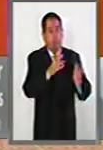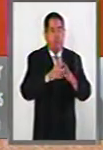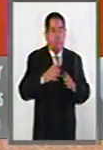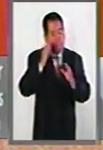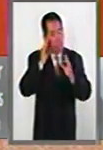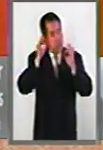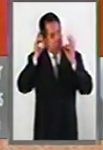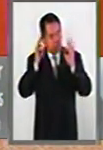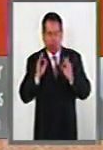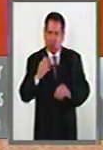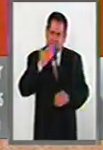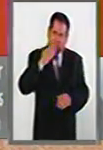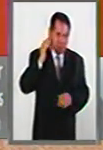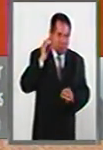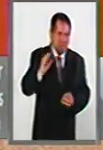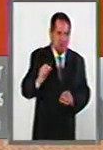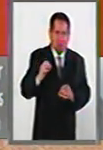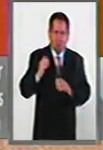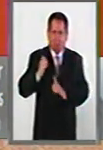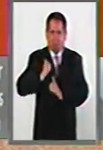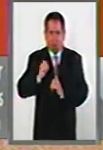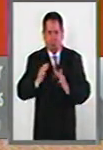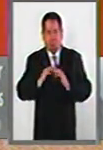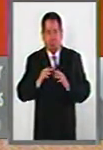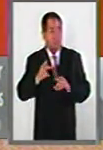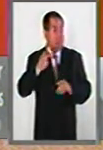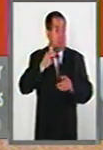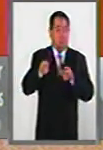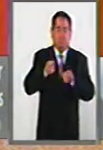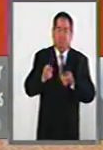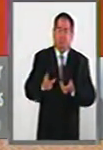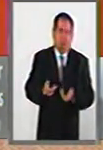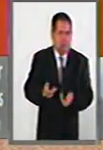glorioso Ejército Nacional, políticos